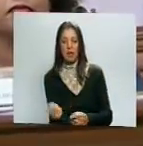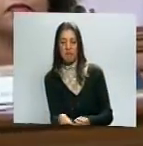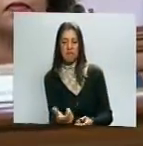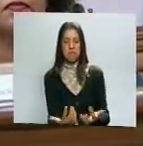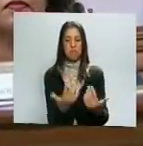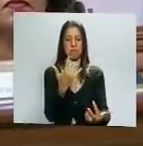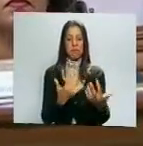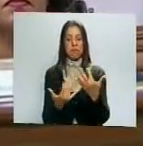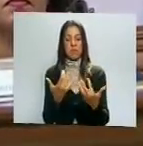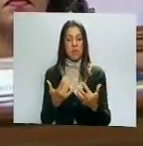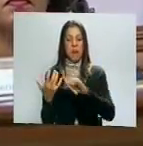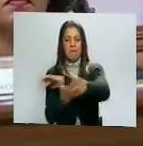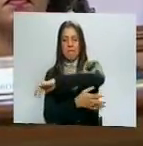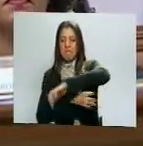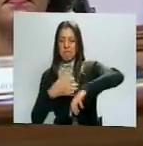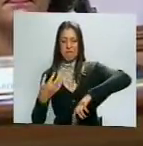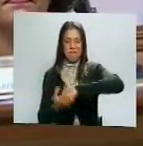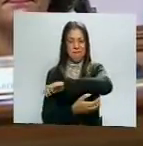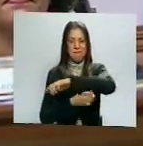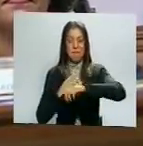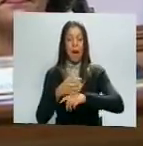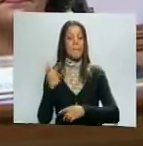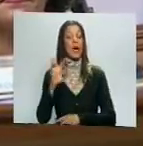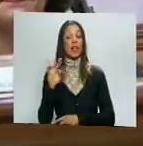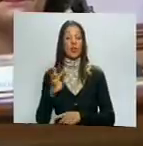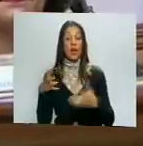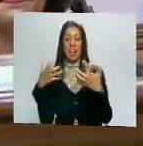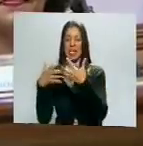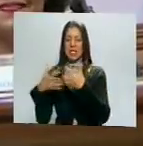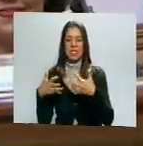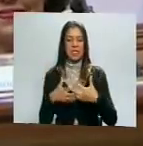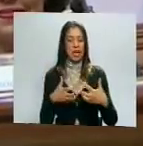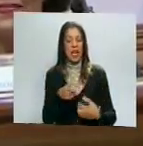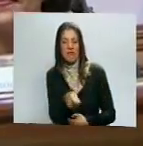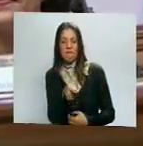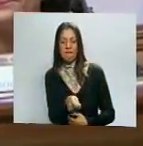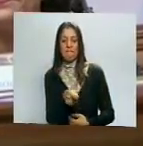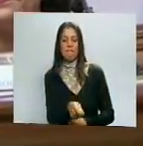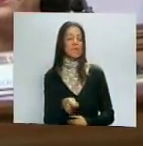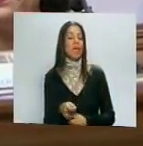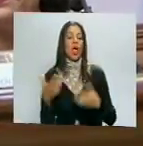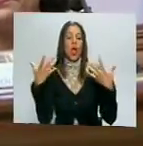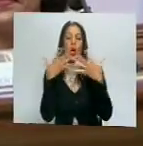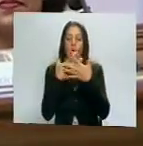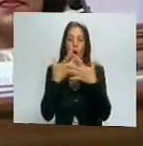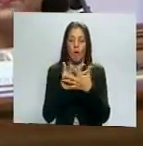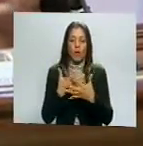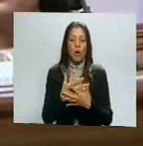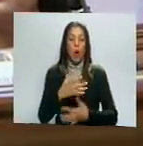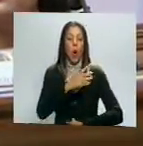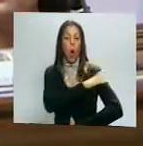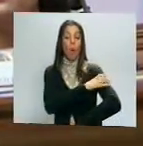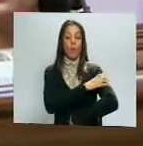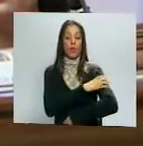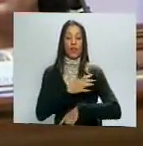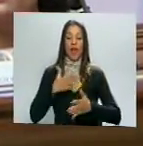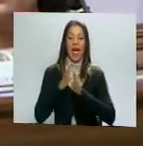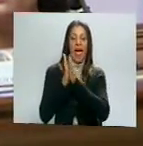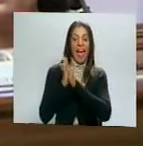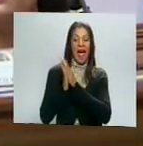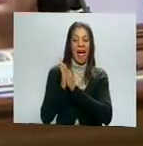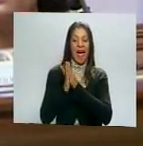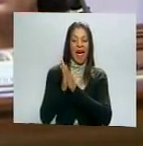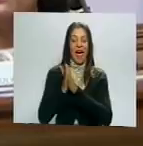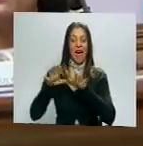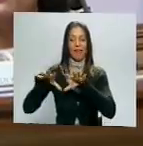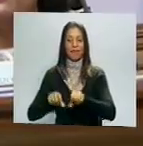crear un clima de violencia para que fuera la guerra de todos contra todos, y en la confusión ellos creían que iban a pescar en